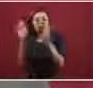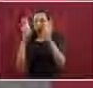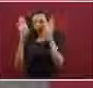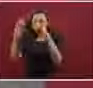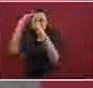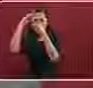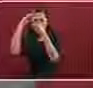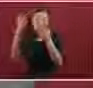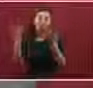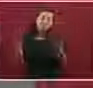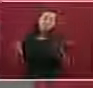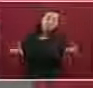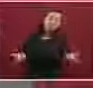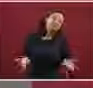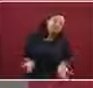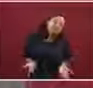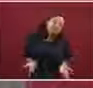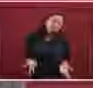Son